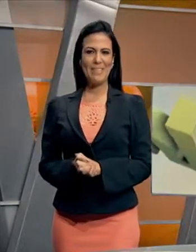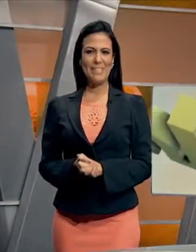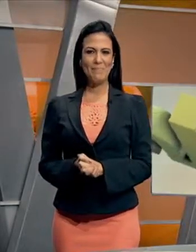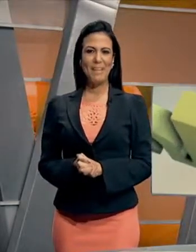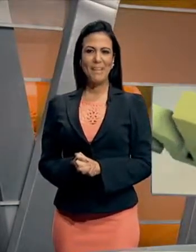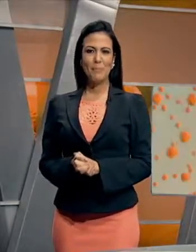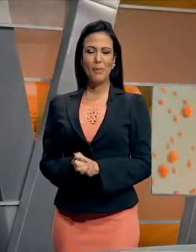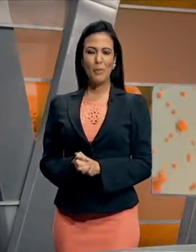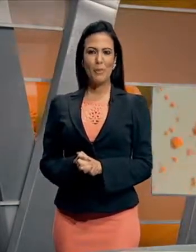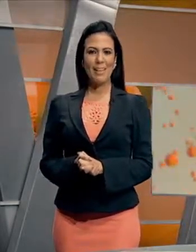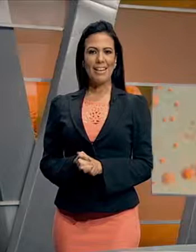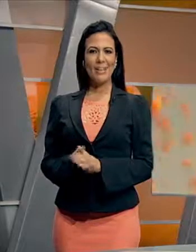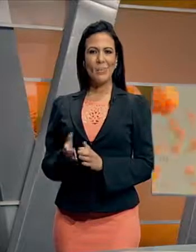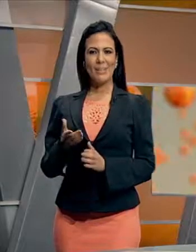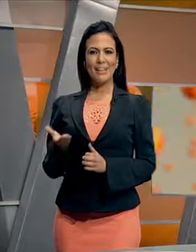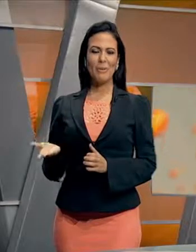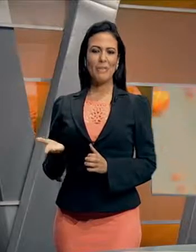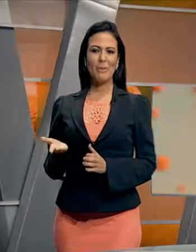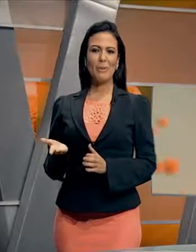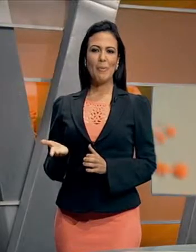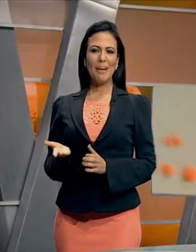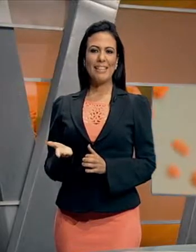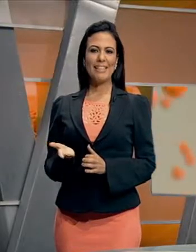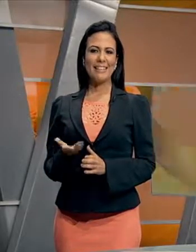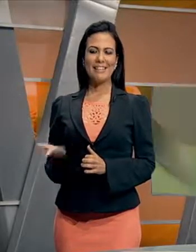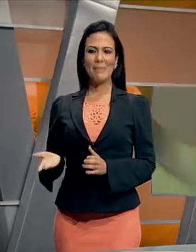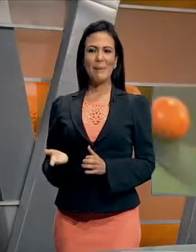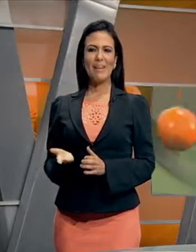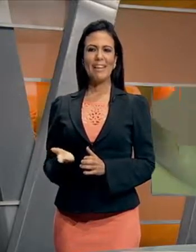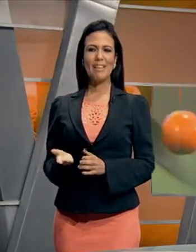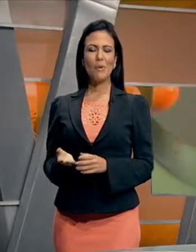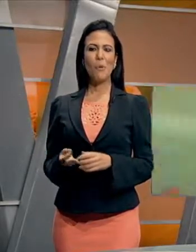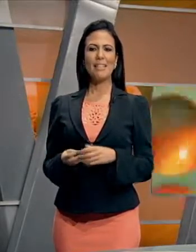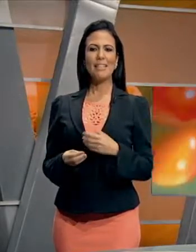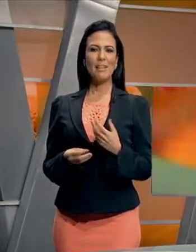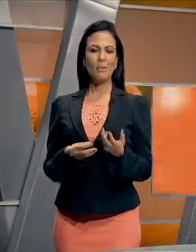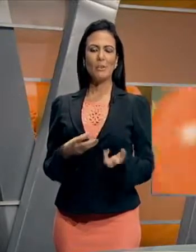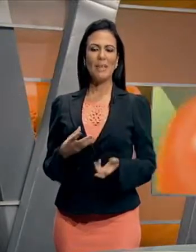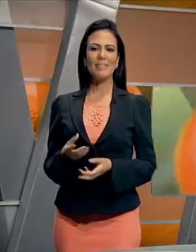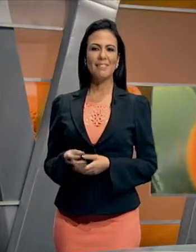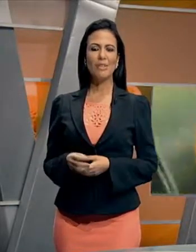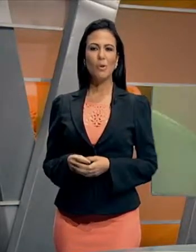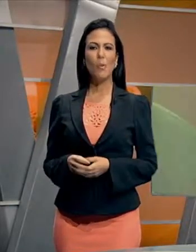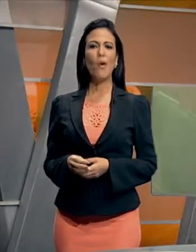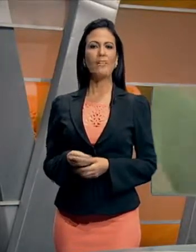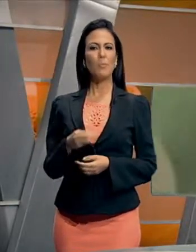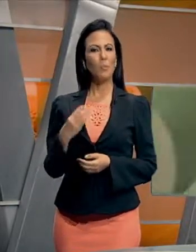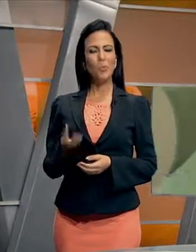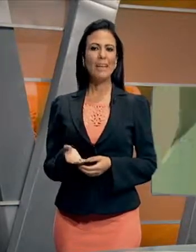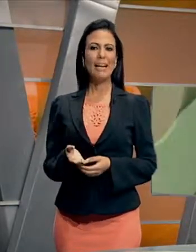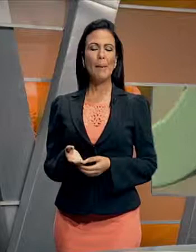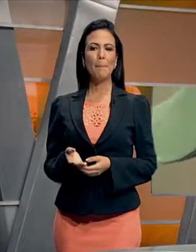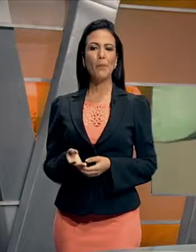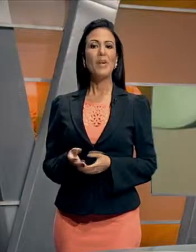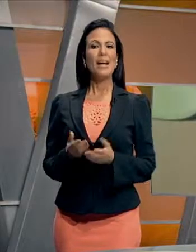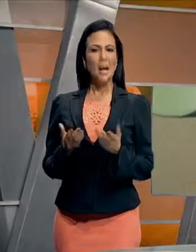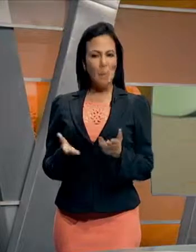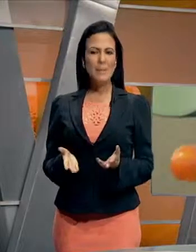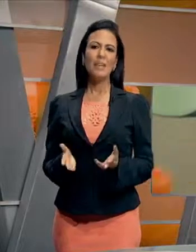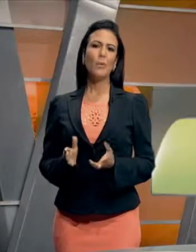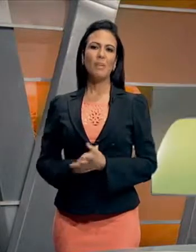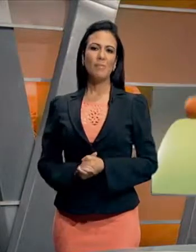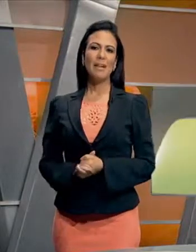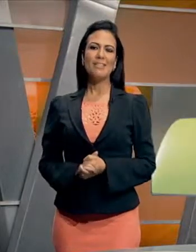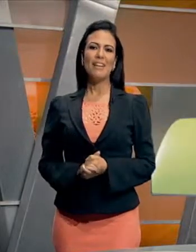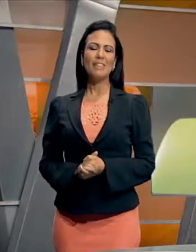de semana. Poder mostrarles cómo anda la educación del país en esta semana, cómo anda el desarrollo turístico, cómo anda el productor del campo. La